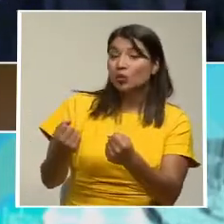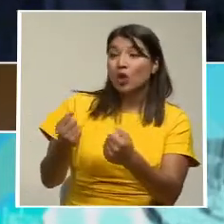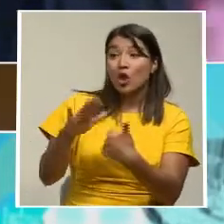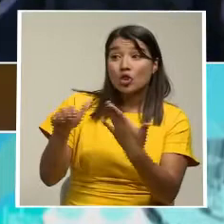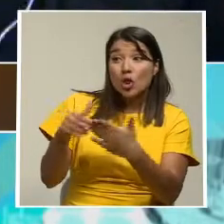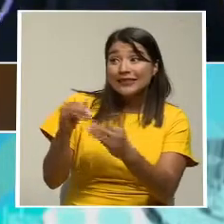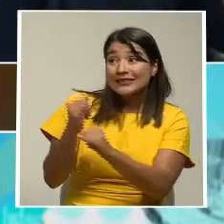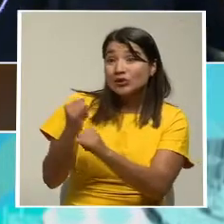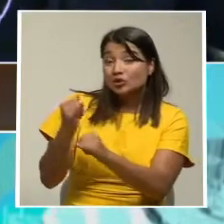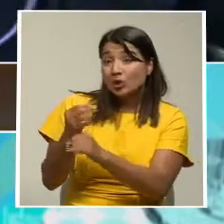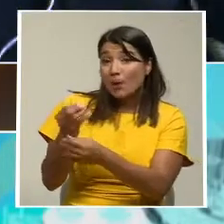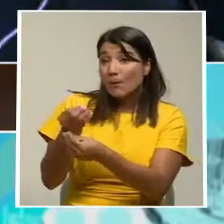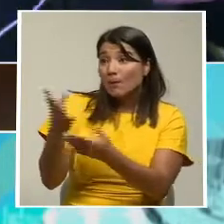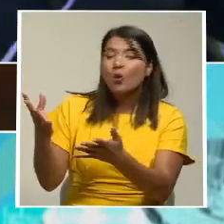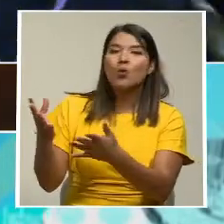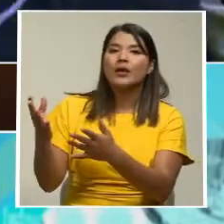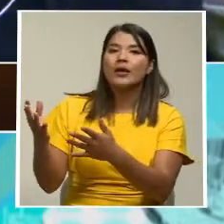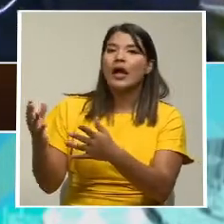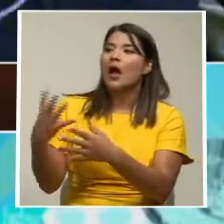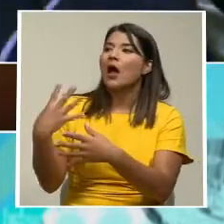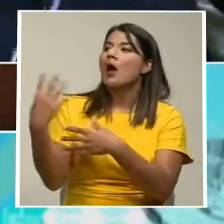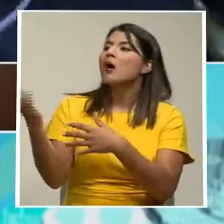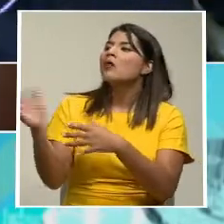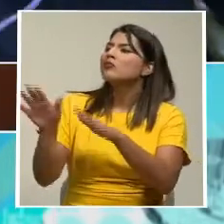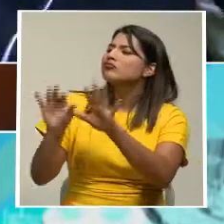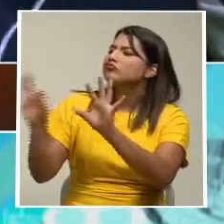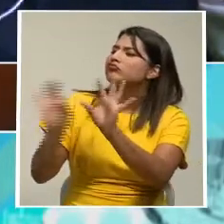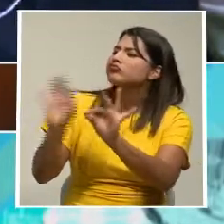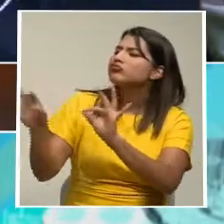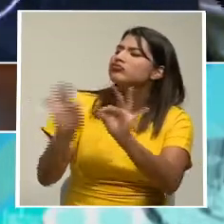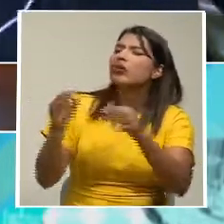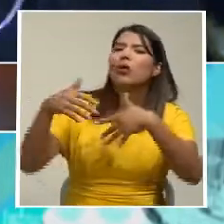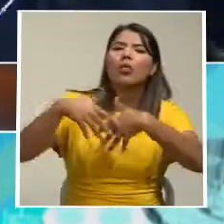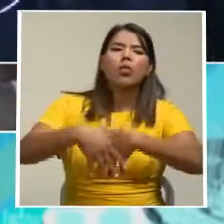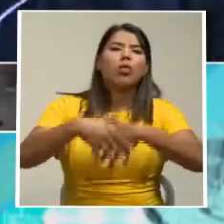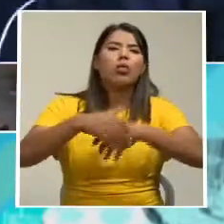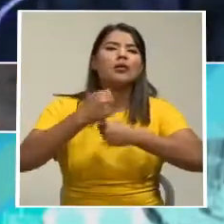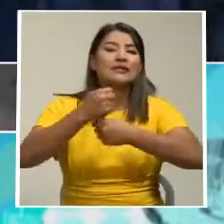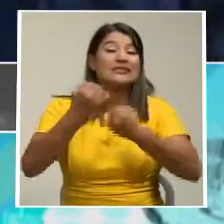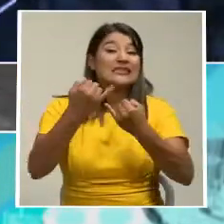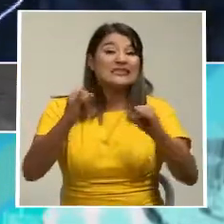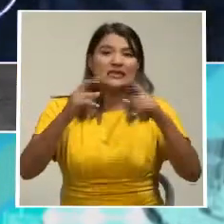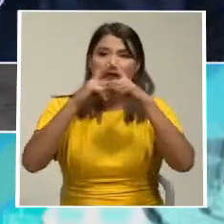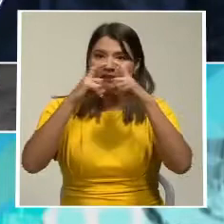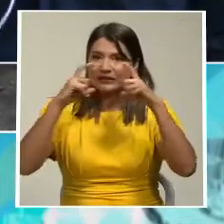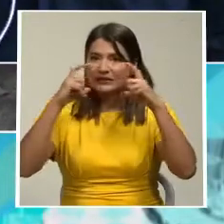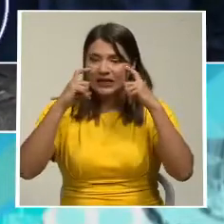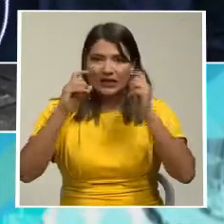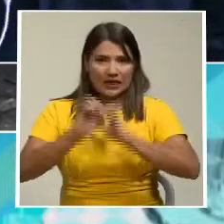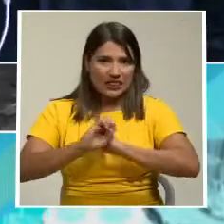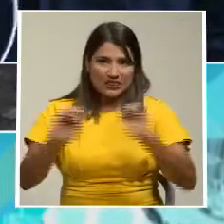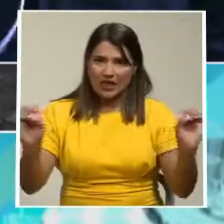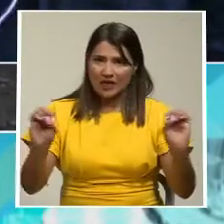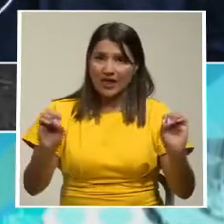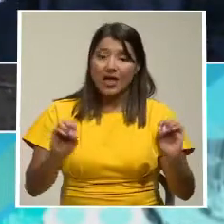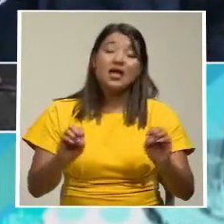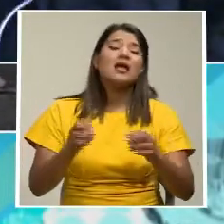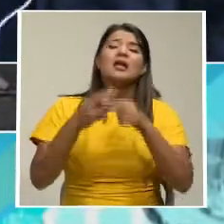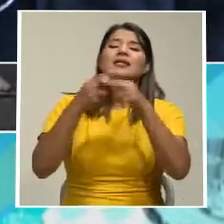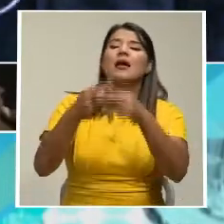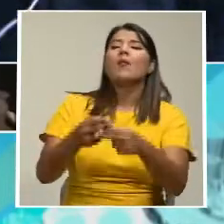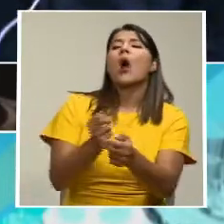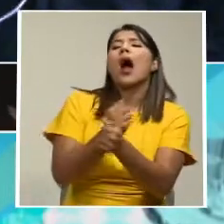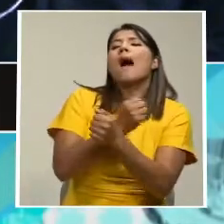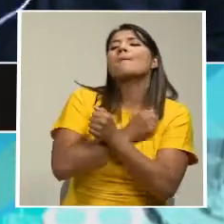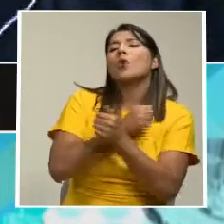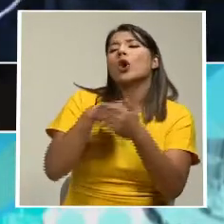a que marcharan así, sin cubrebocas, en una suerte de carnaval. Ella lo llamó el amor en tiempos de COVID, ¿no? Parafraseando